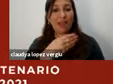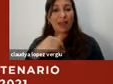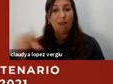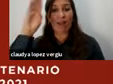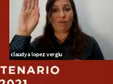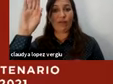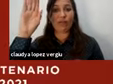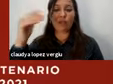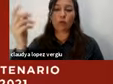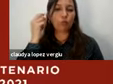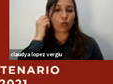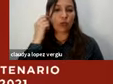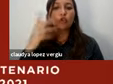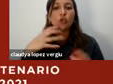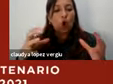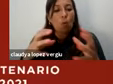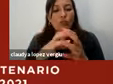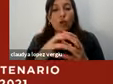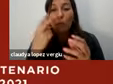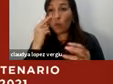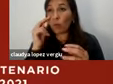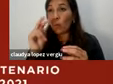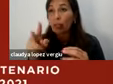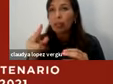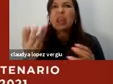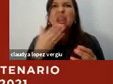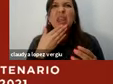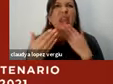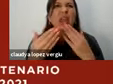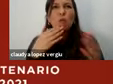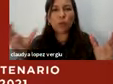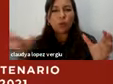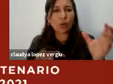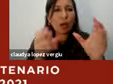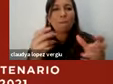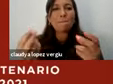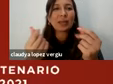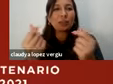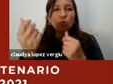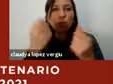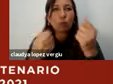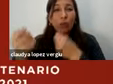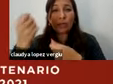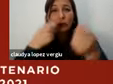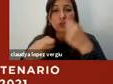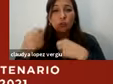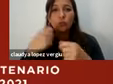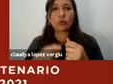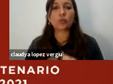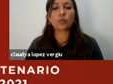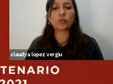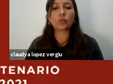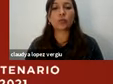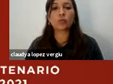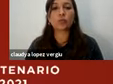la cooperación nos ha ayudado a eso, a poder canalizar esos esfuerzos, a poder canalizar el presupuesto que quizás desde el